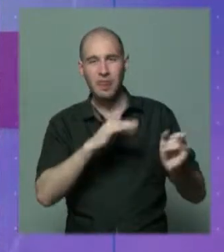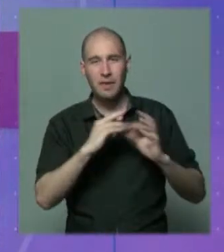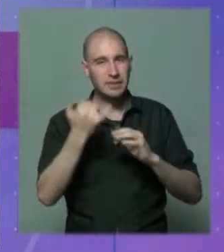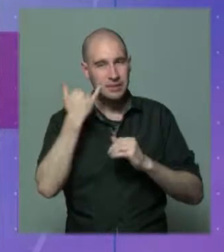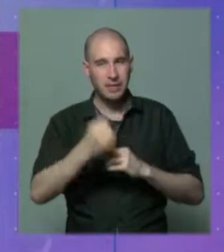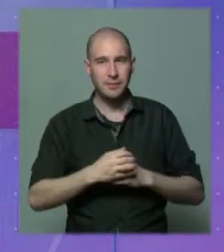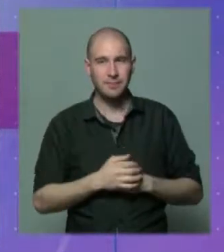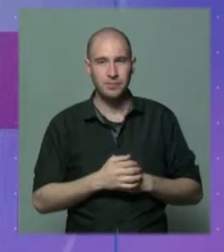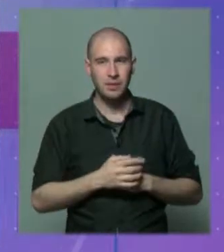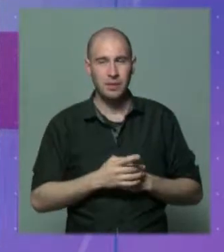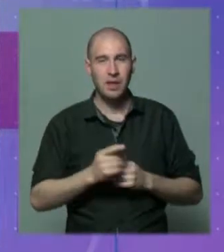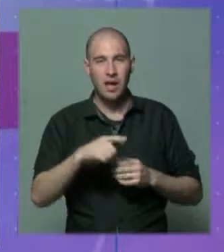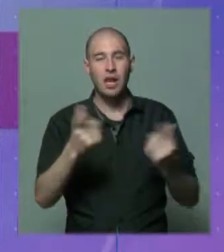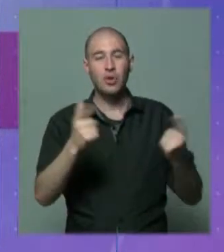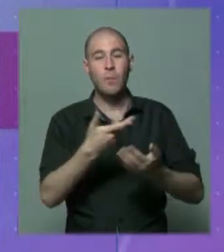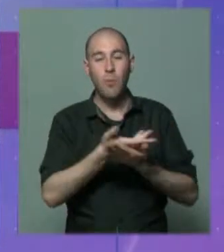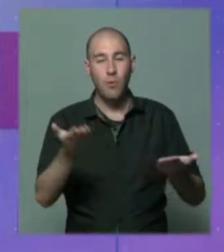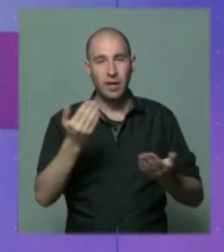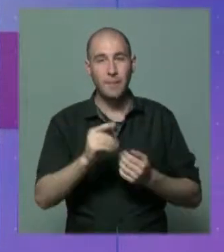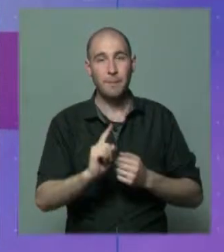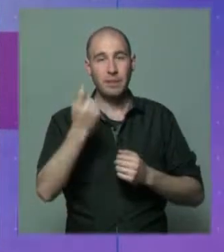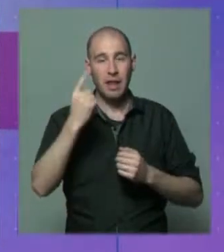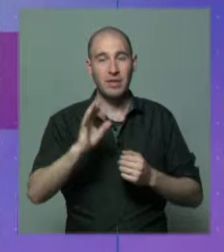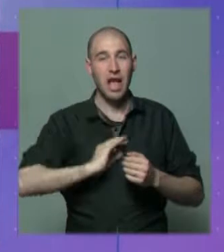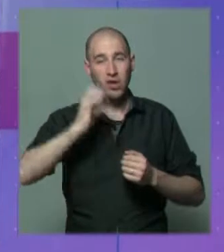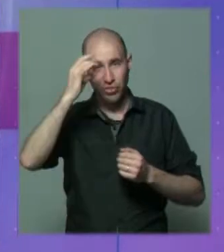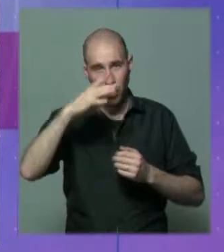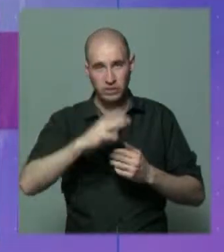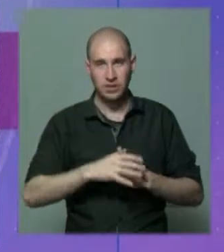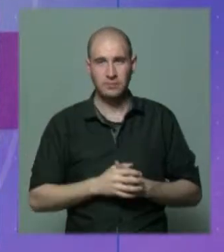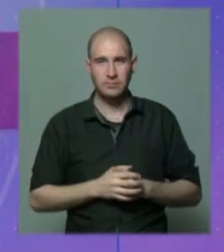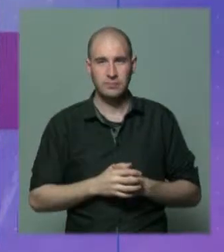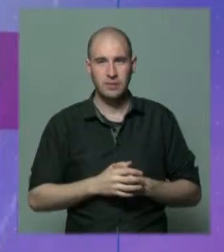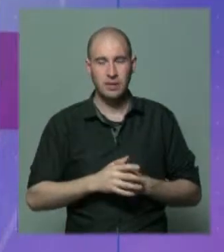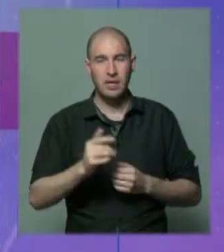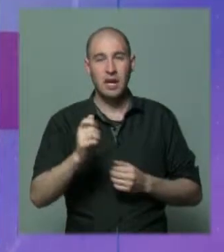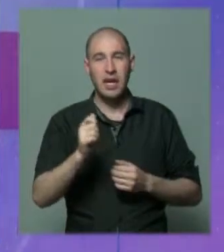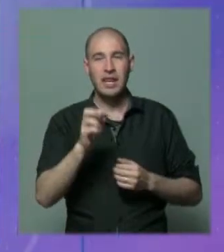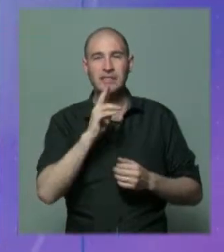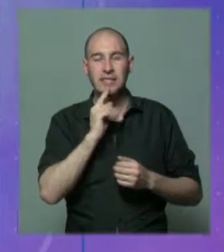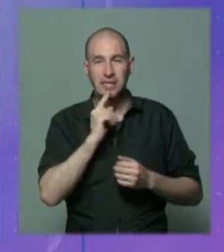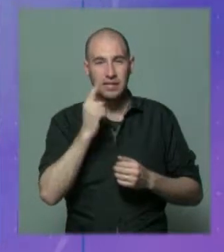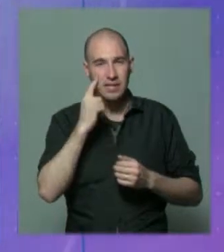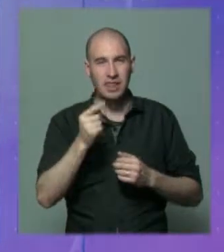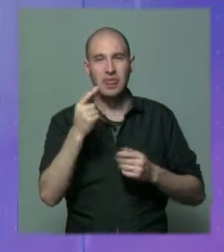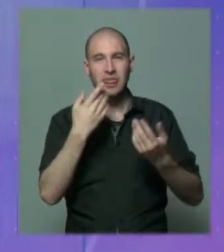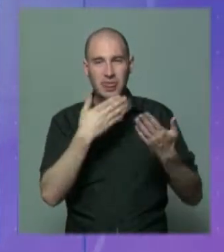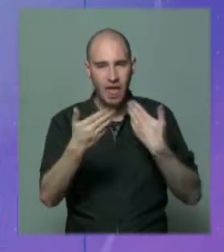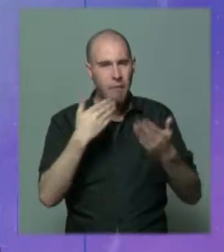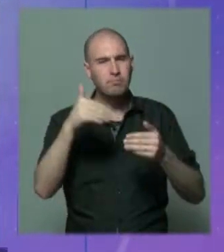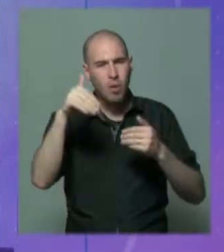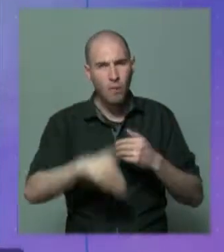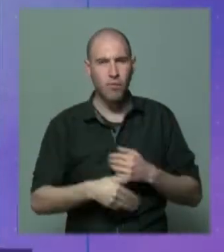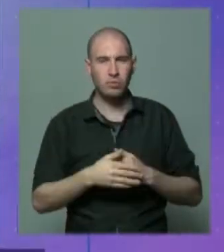discutido, hemos hecho audiencias públicas. Por primera vez en 12 años hemos tenido un RTI para discutir a